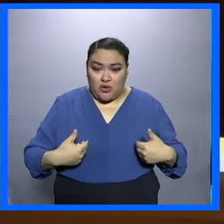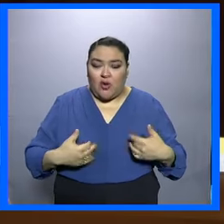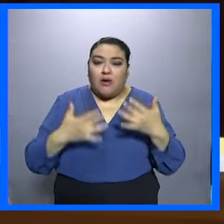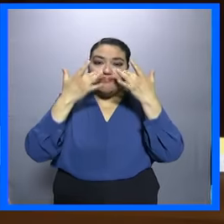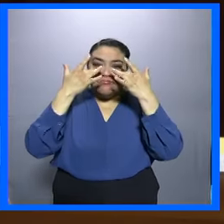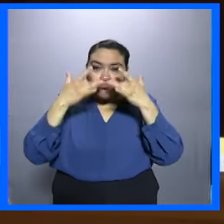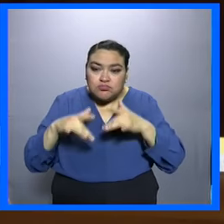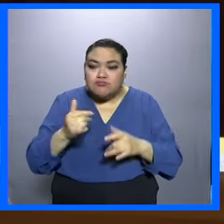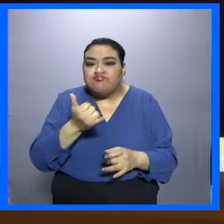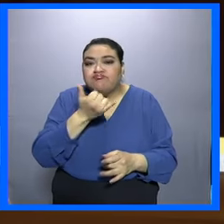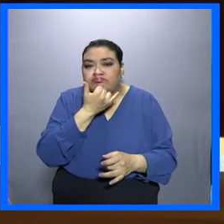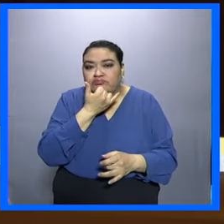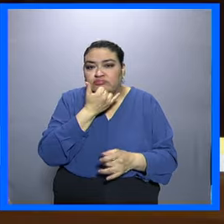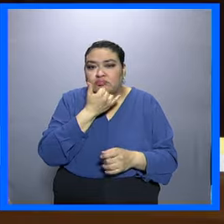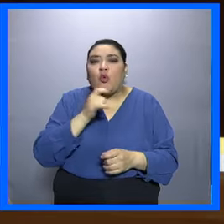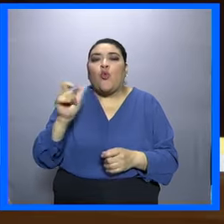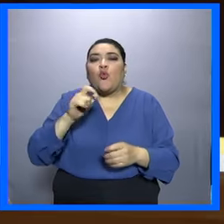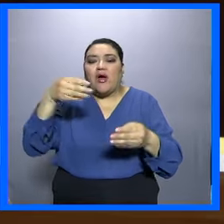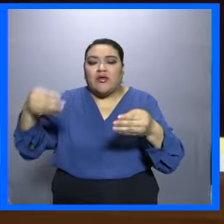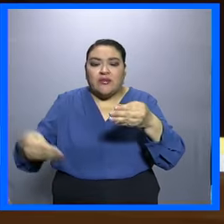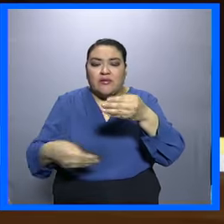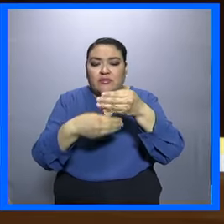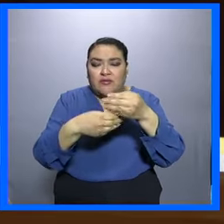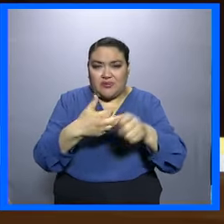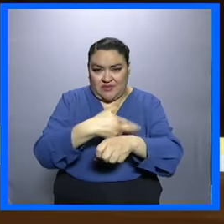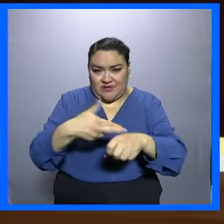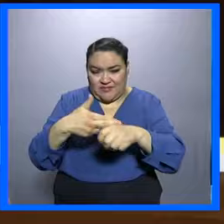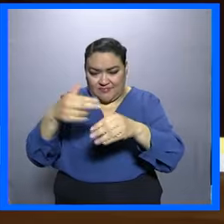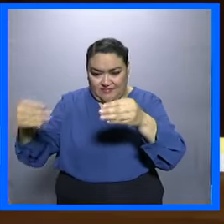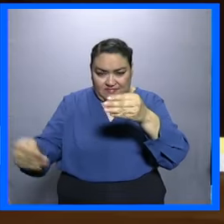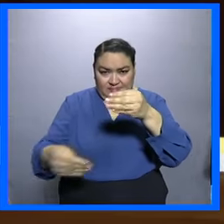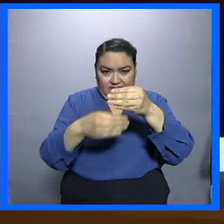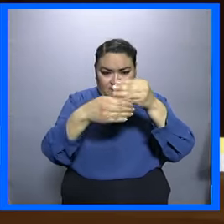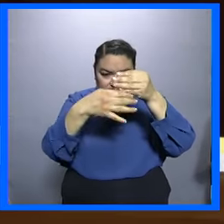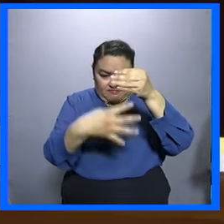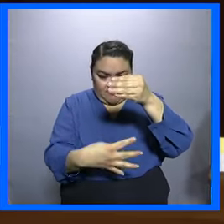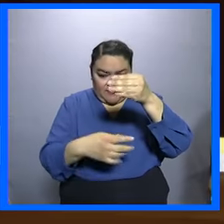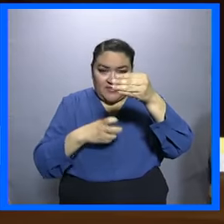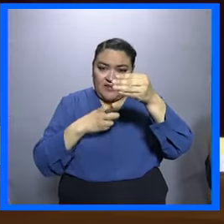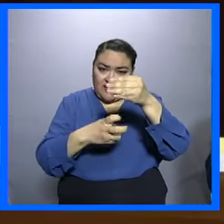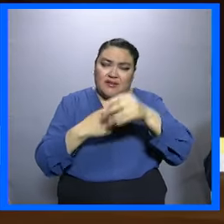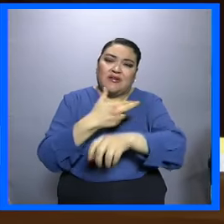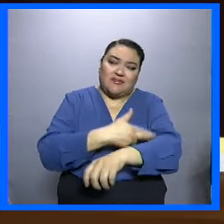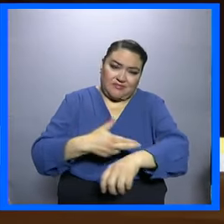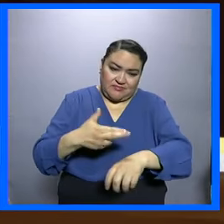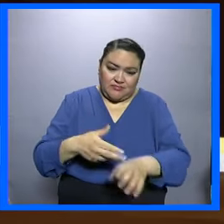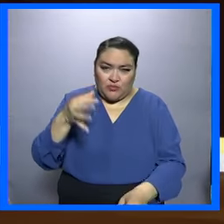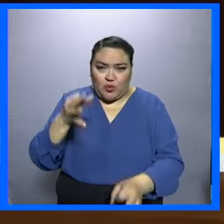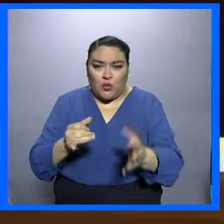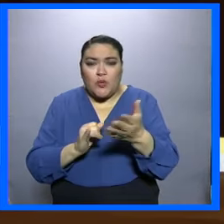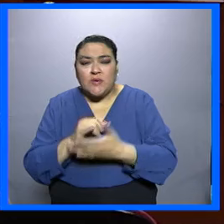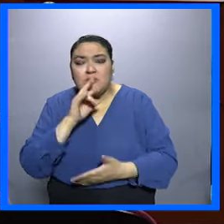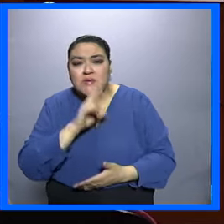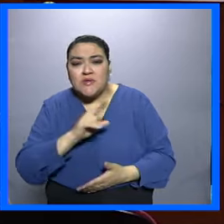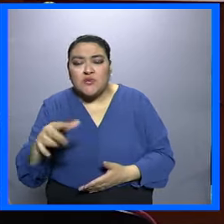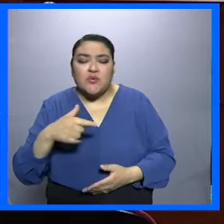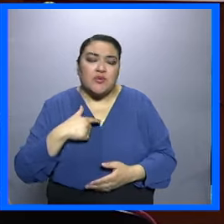las cuestiones accesorias a las del fondo del asunto, como claramente lo es el trámite y resolución de cualquier